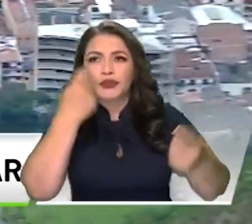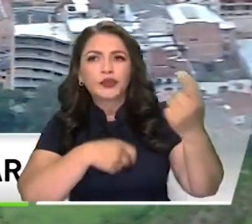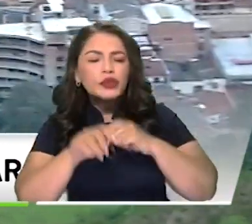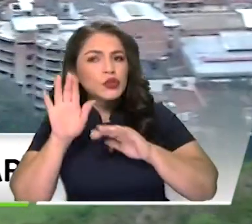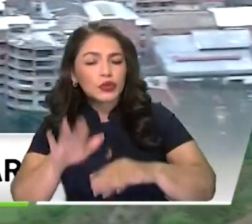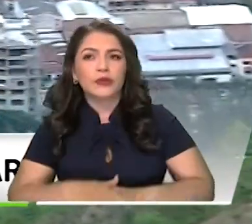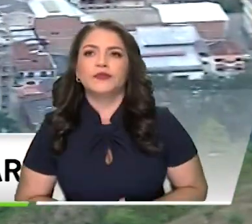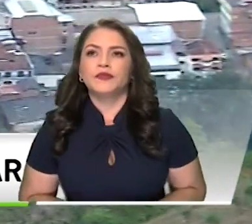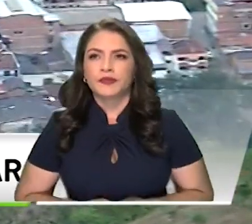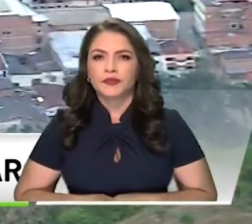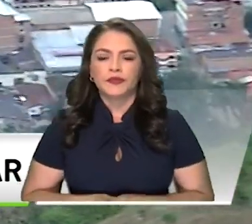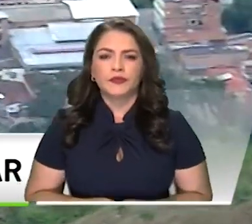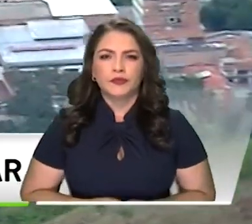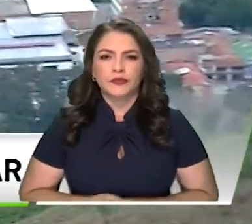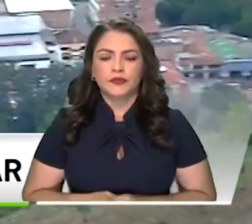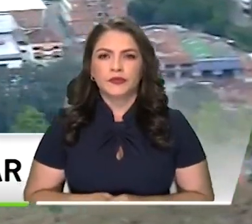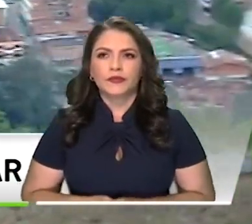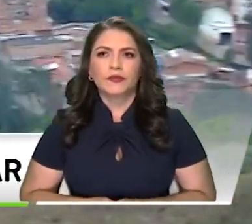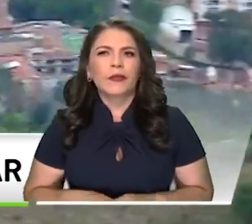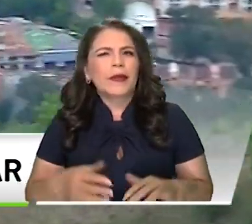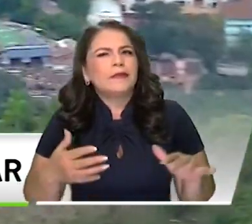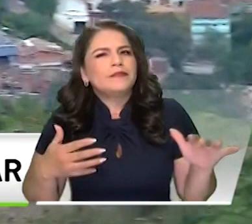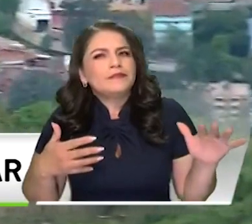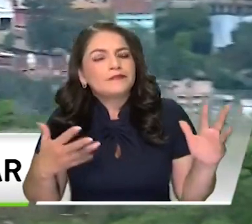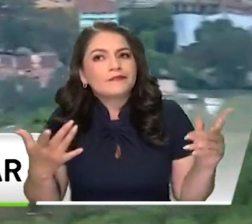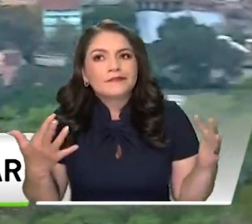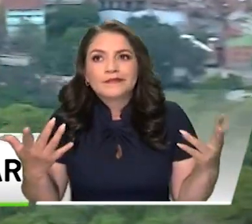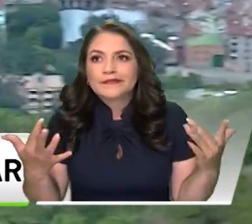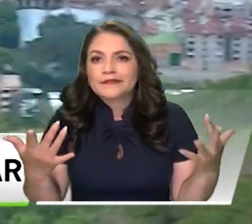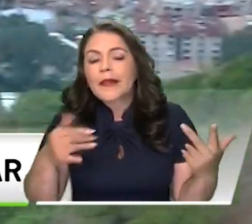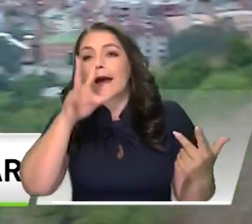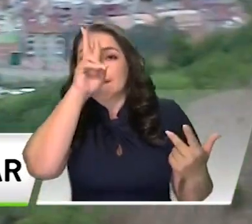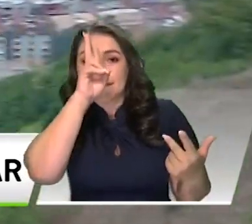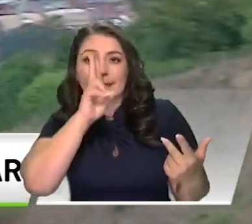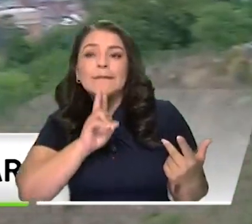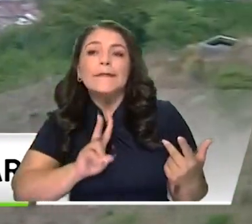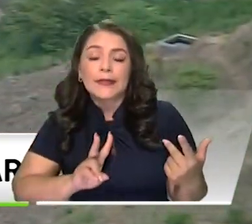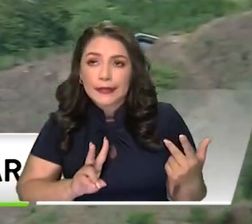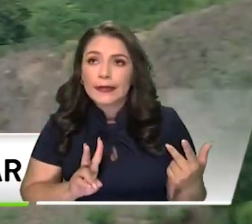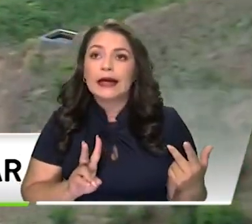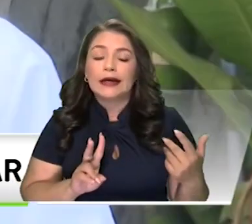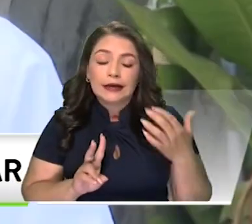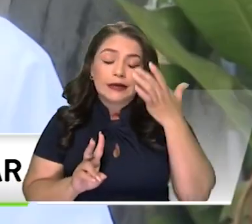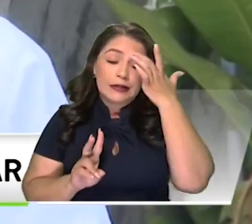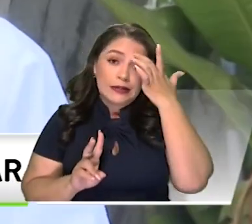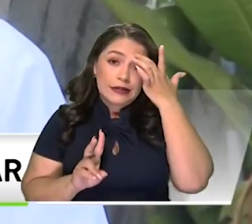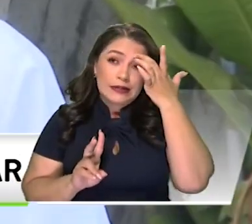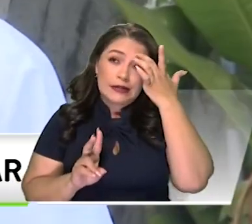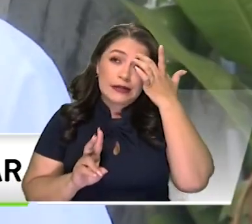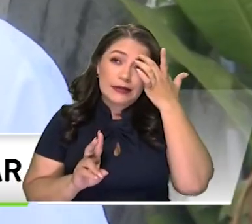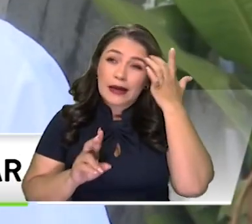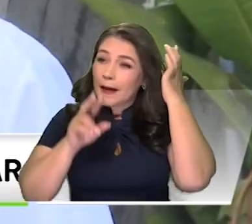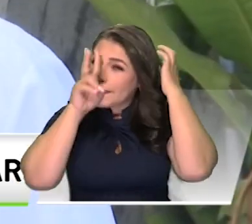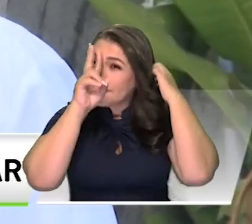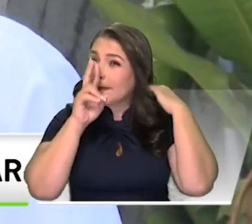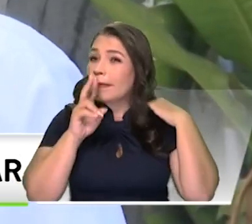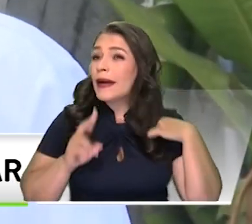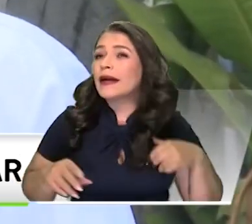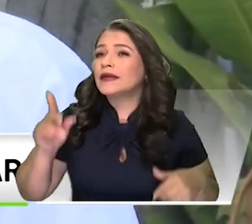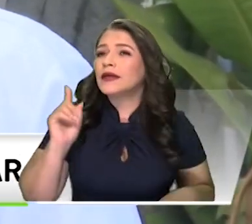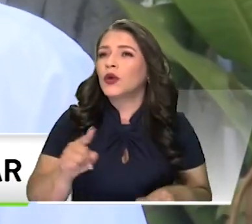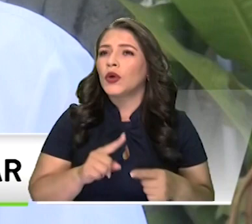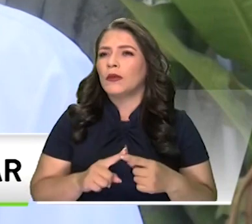localidad al parecer es un evento relacionado por la disputa por las rentas